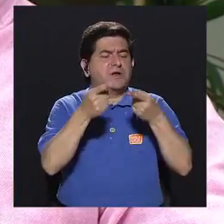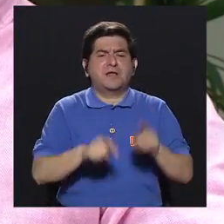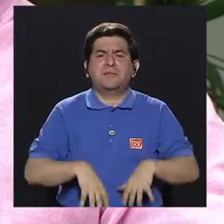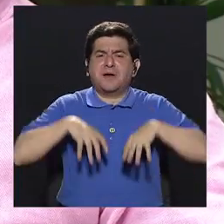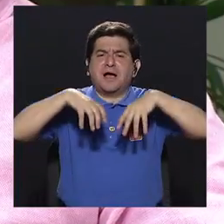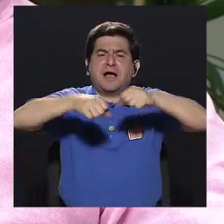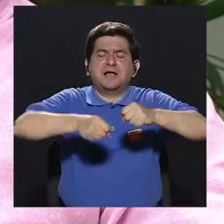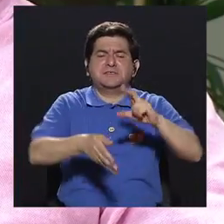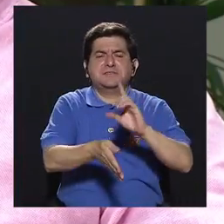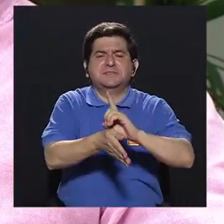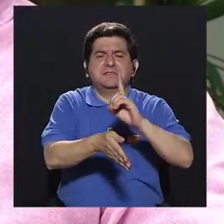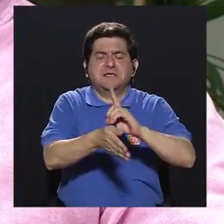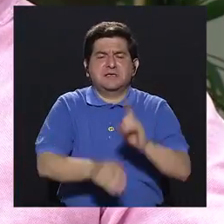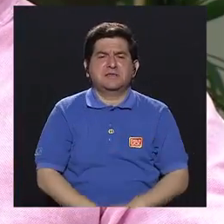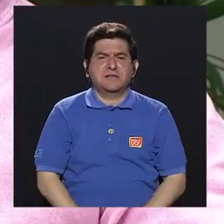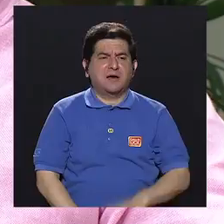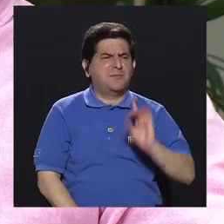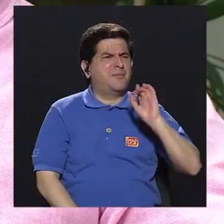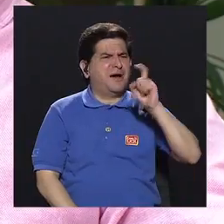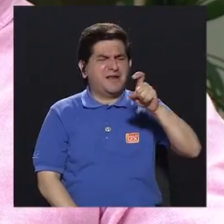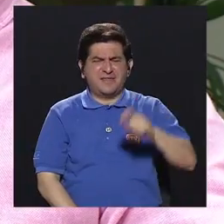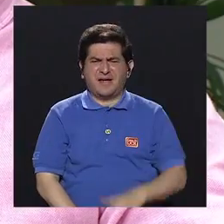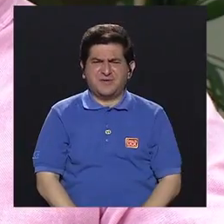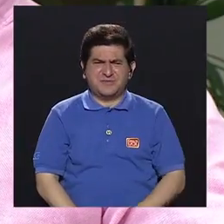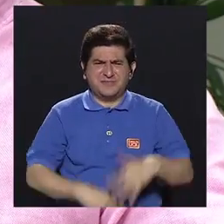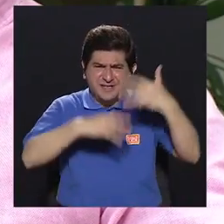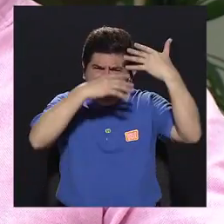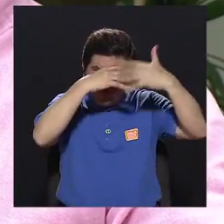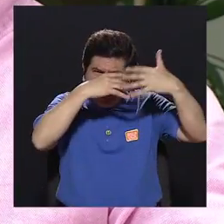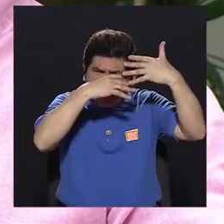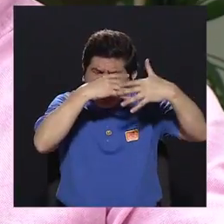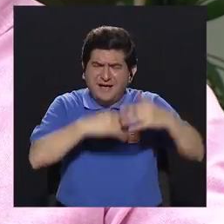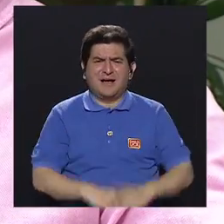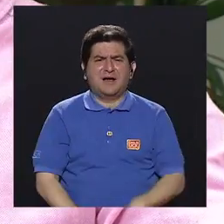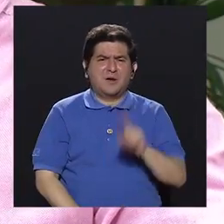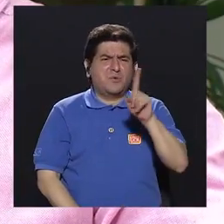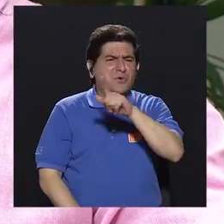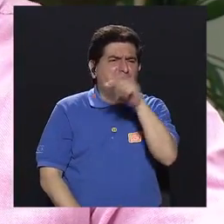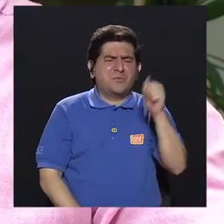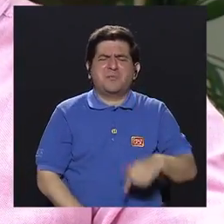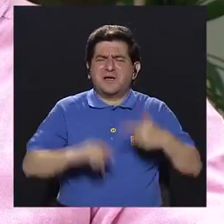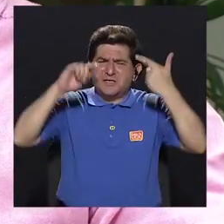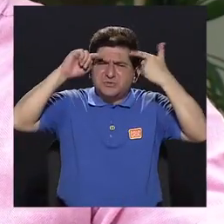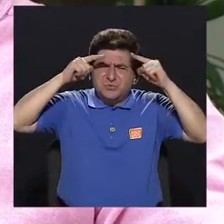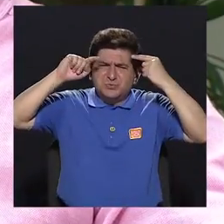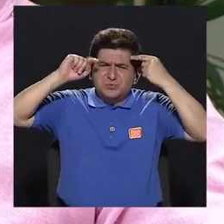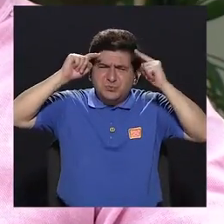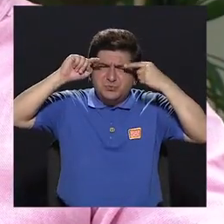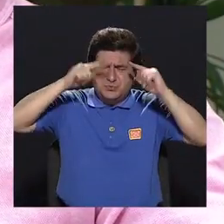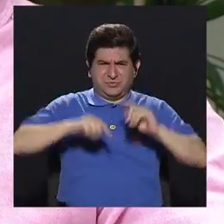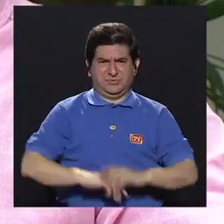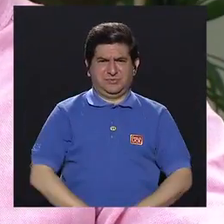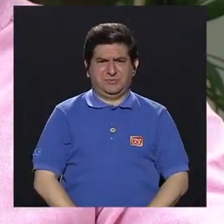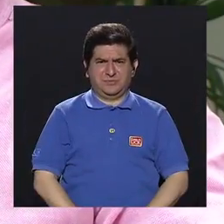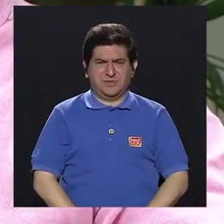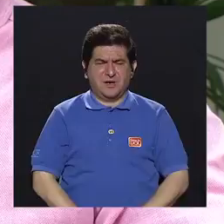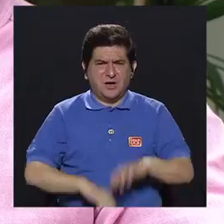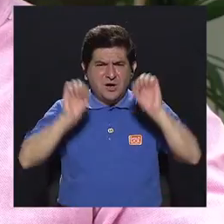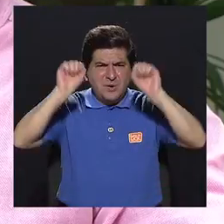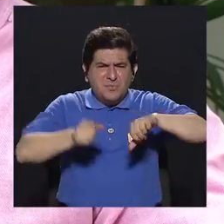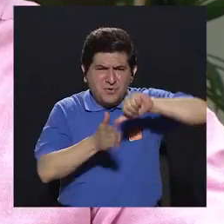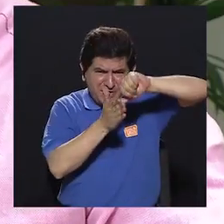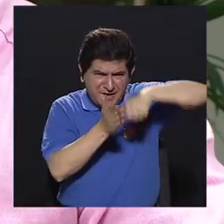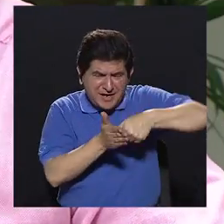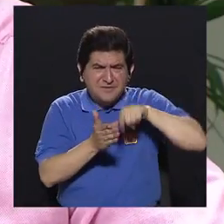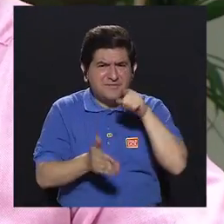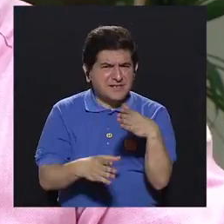consulta, ¿verdad?, esperando a que le diagnostiquen un derrame porque llevo un mes con dolor de cabeza, ¿verdad? Entonces, tal vez si pudiera